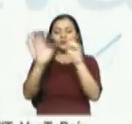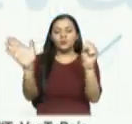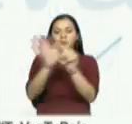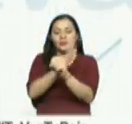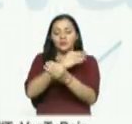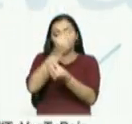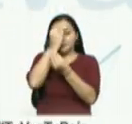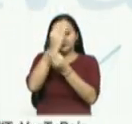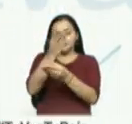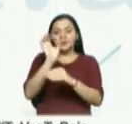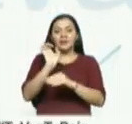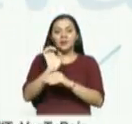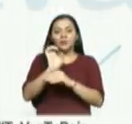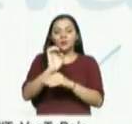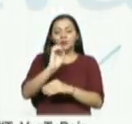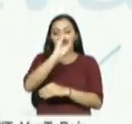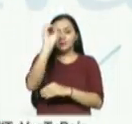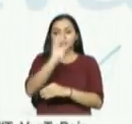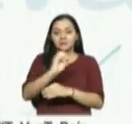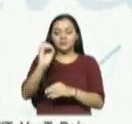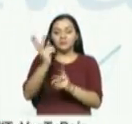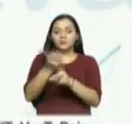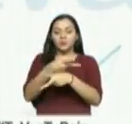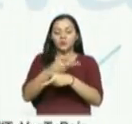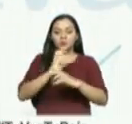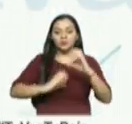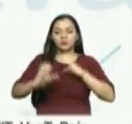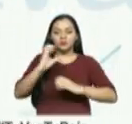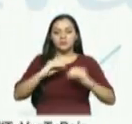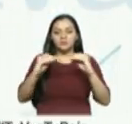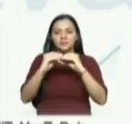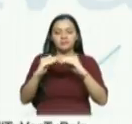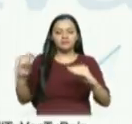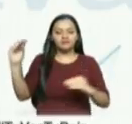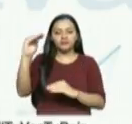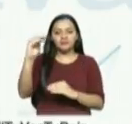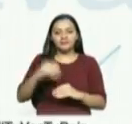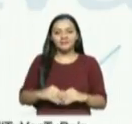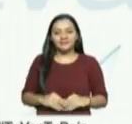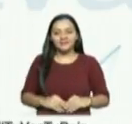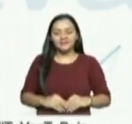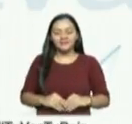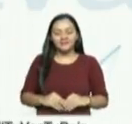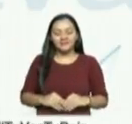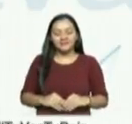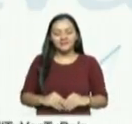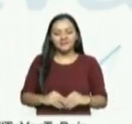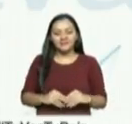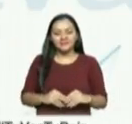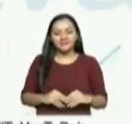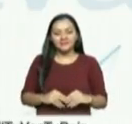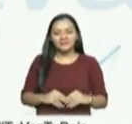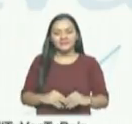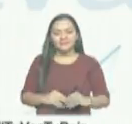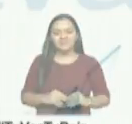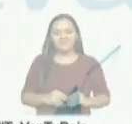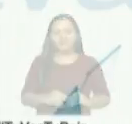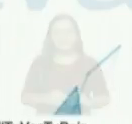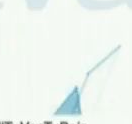contaremos, Ecuador tiene la tasa de producción científica más alta de la región. Ampliaremos en unos minutos.